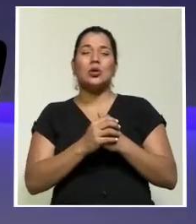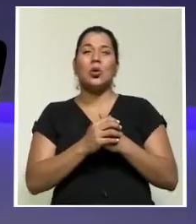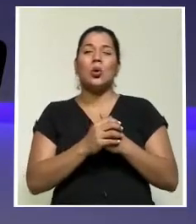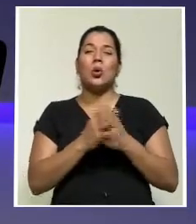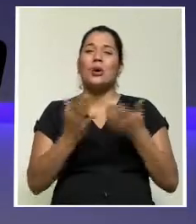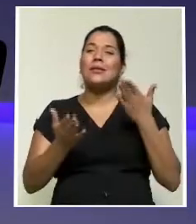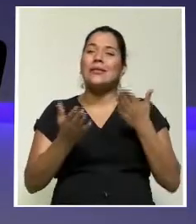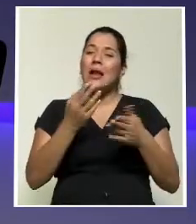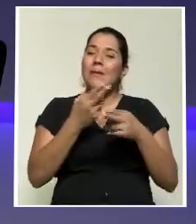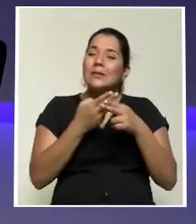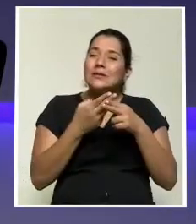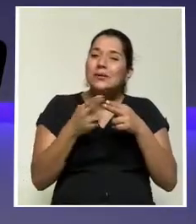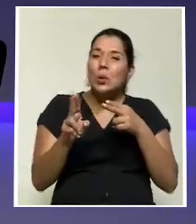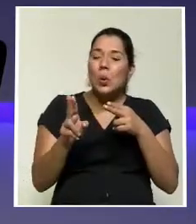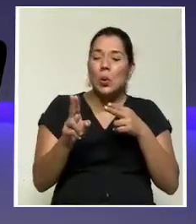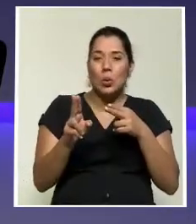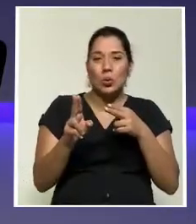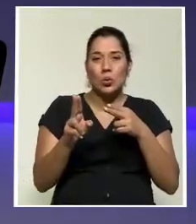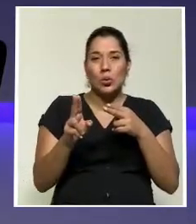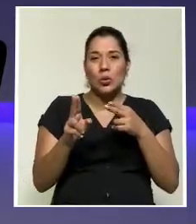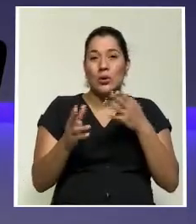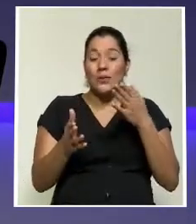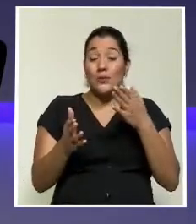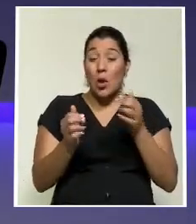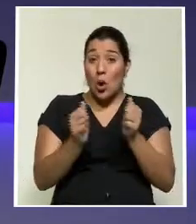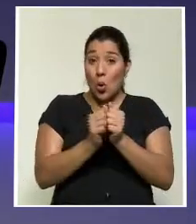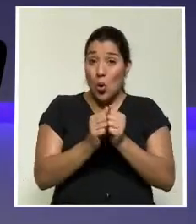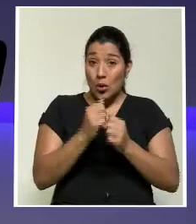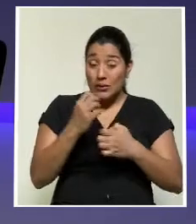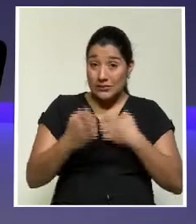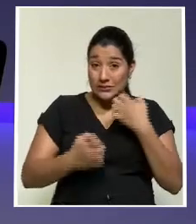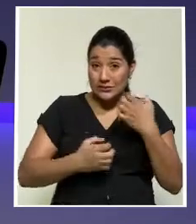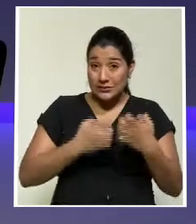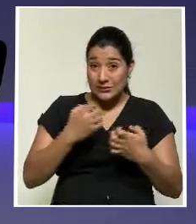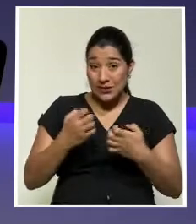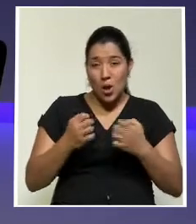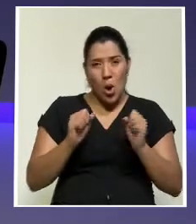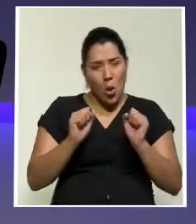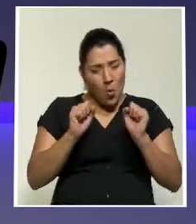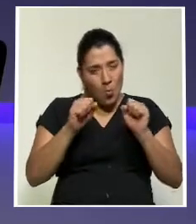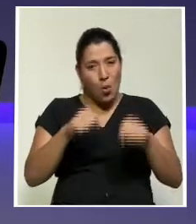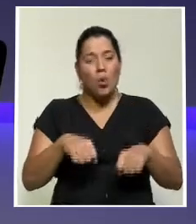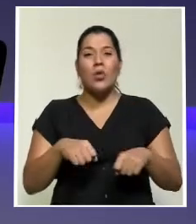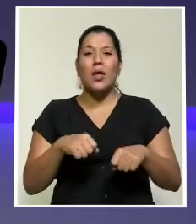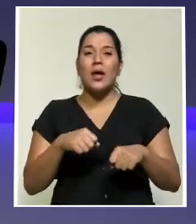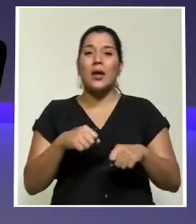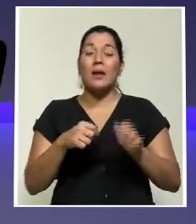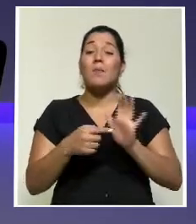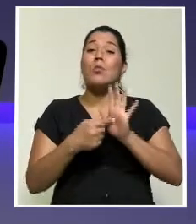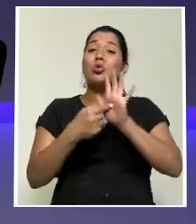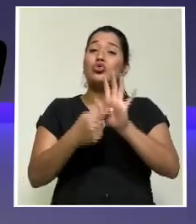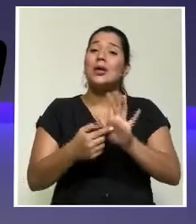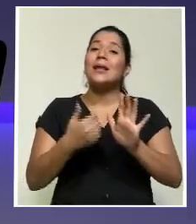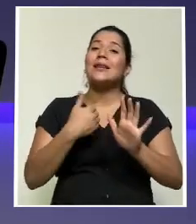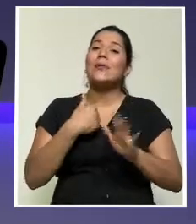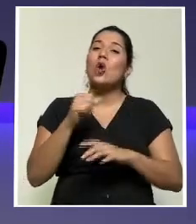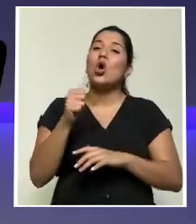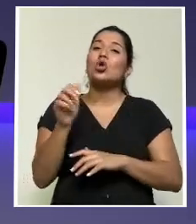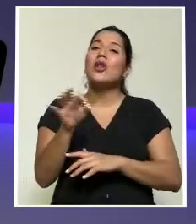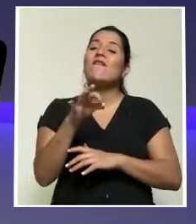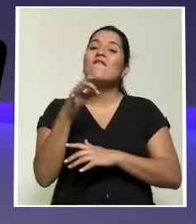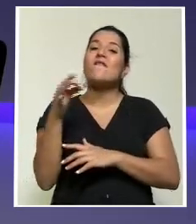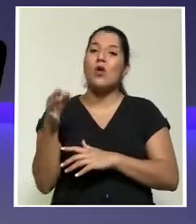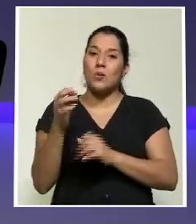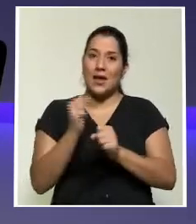sea con entusiasmo, poder plantear que hay otra manera de pensar la economía.